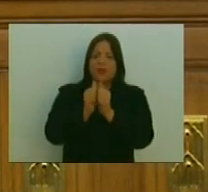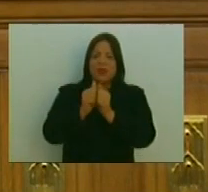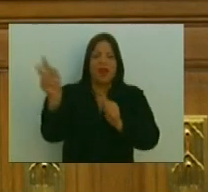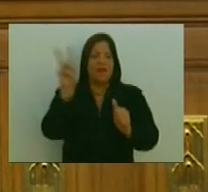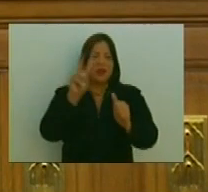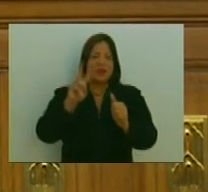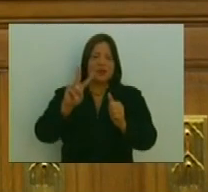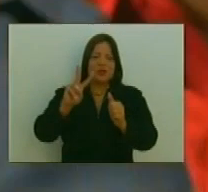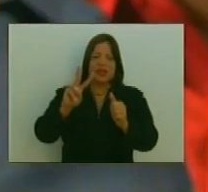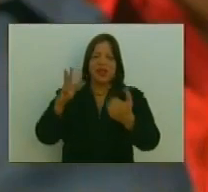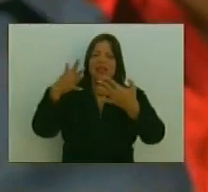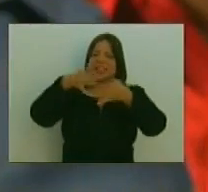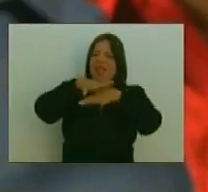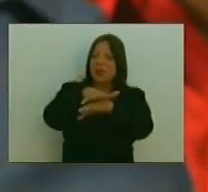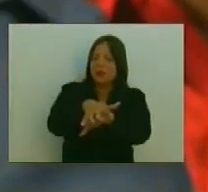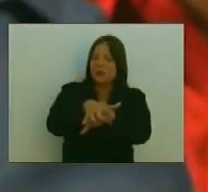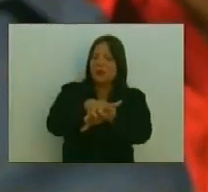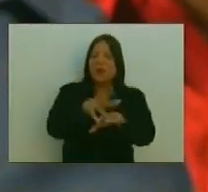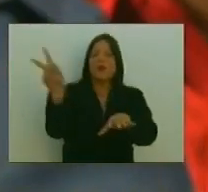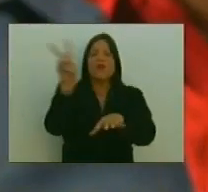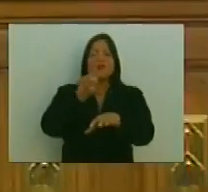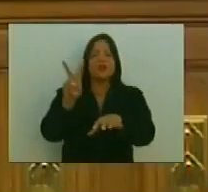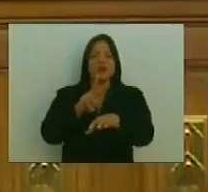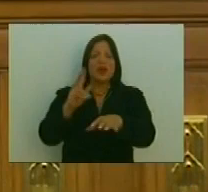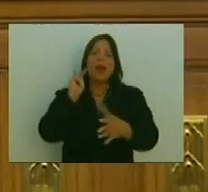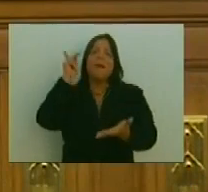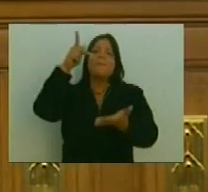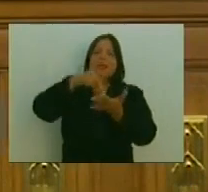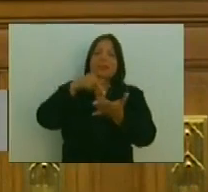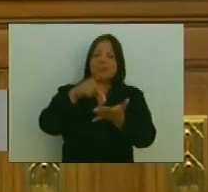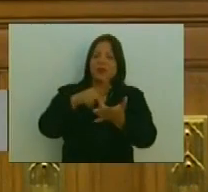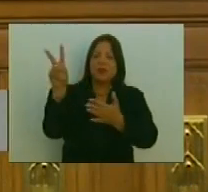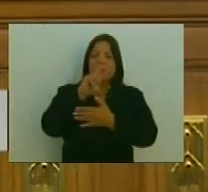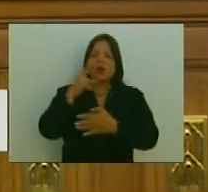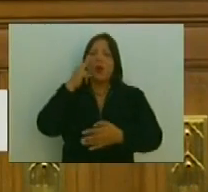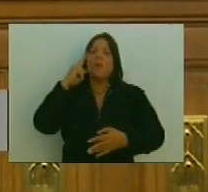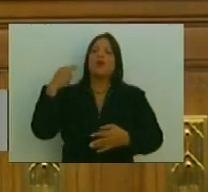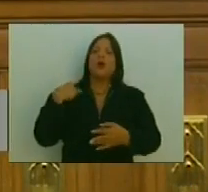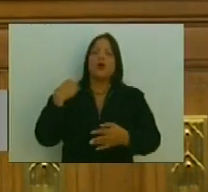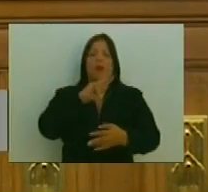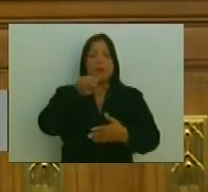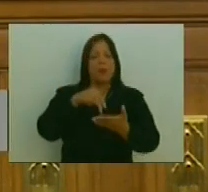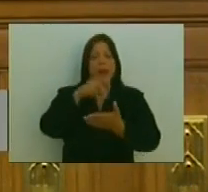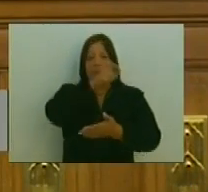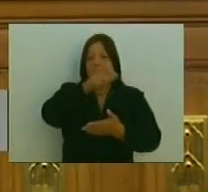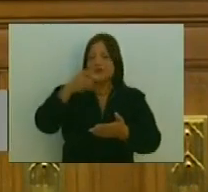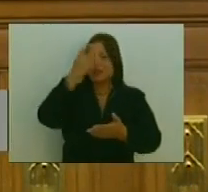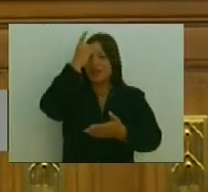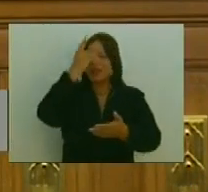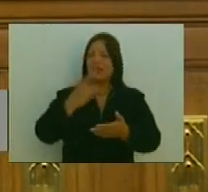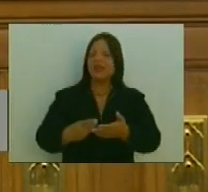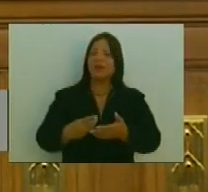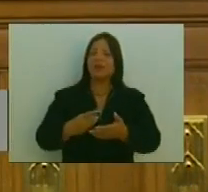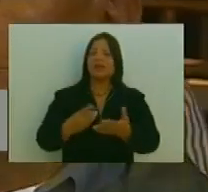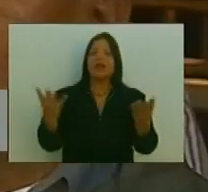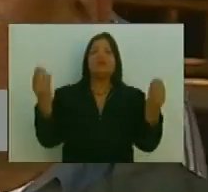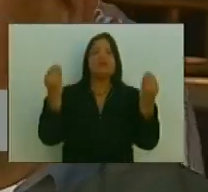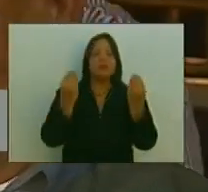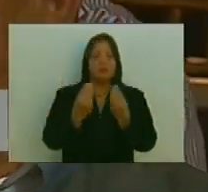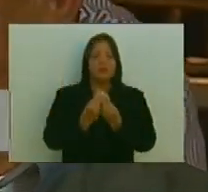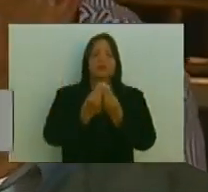Venezuela sea de inclusión, una Venezuela participativa y protagónica para la población con algún tipo de